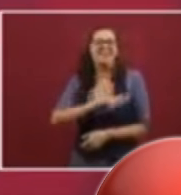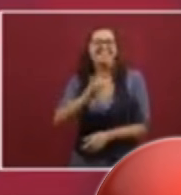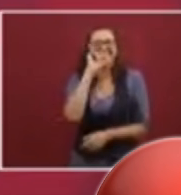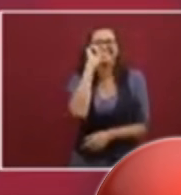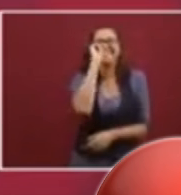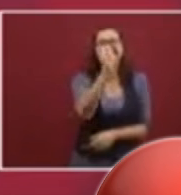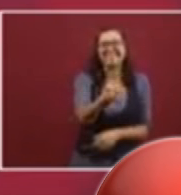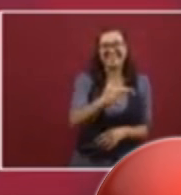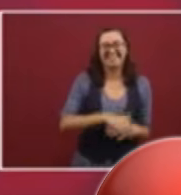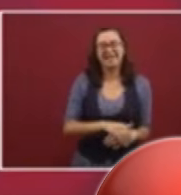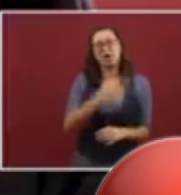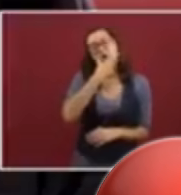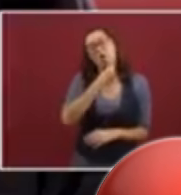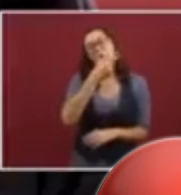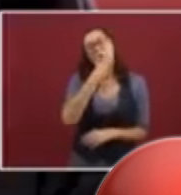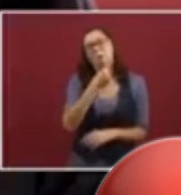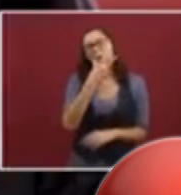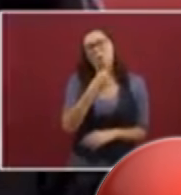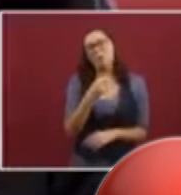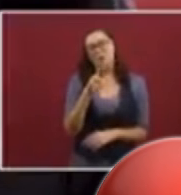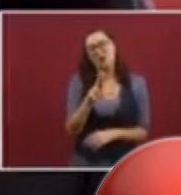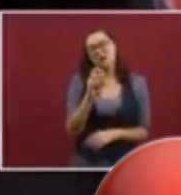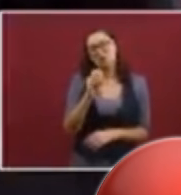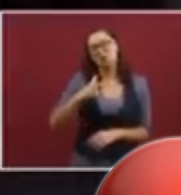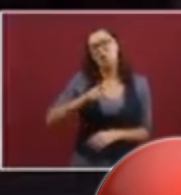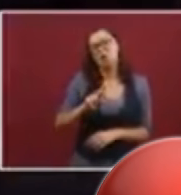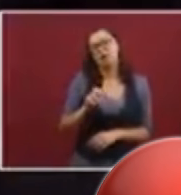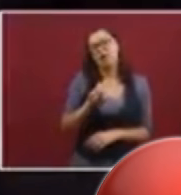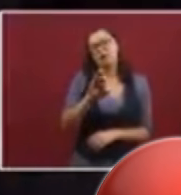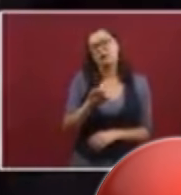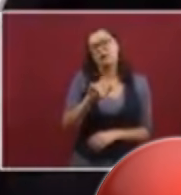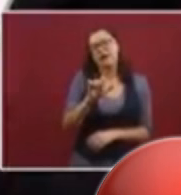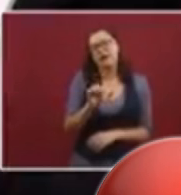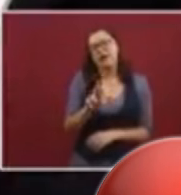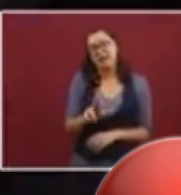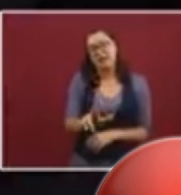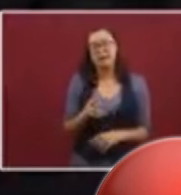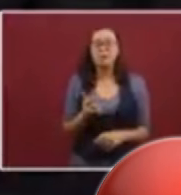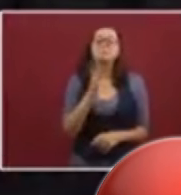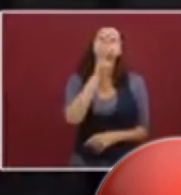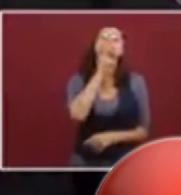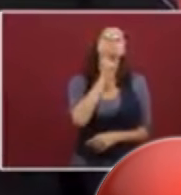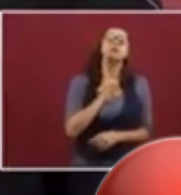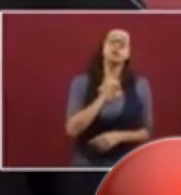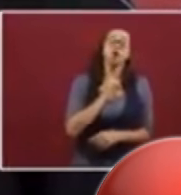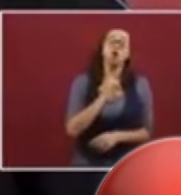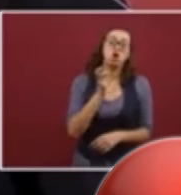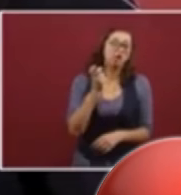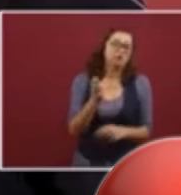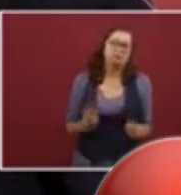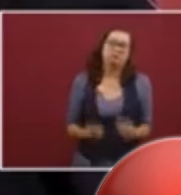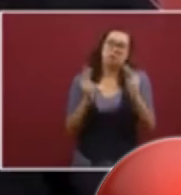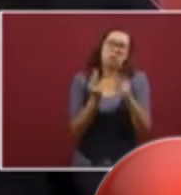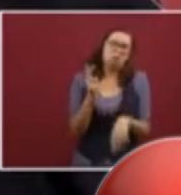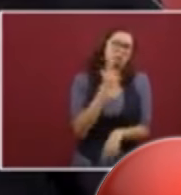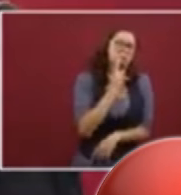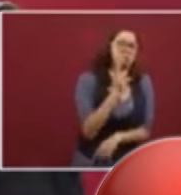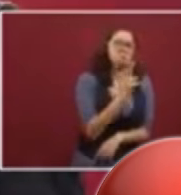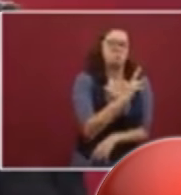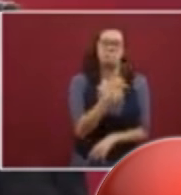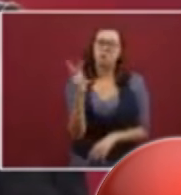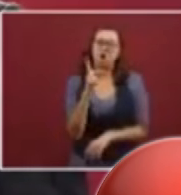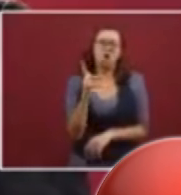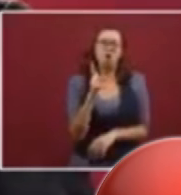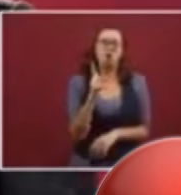Rockefeller que el petróleo era el mejor negocio del mundo y el segundo mejor negocio del mundo era el petróleo